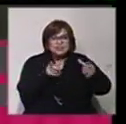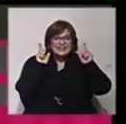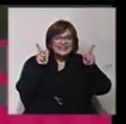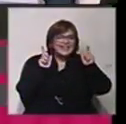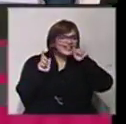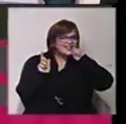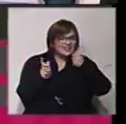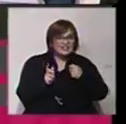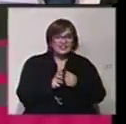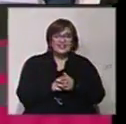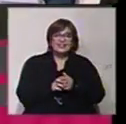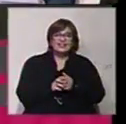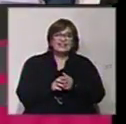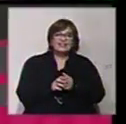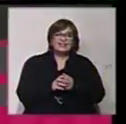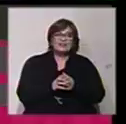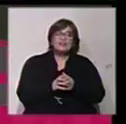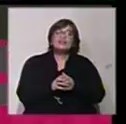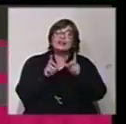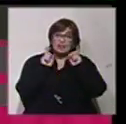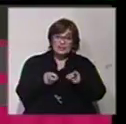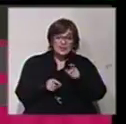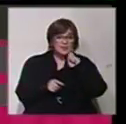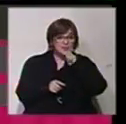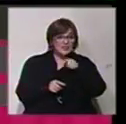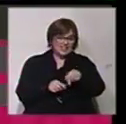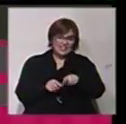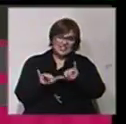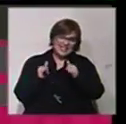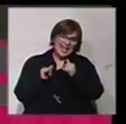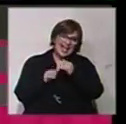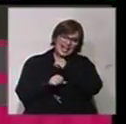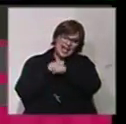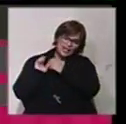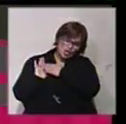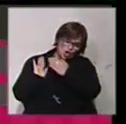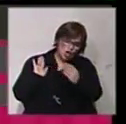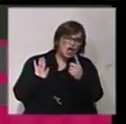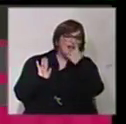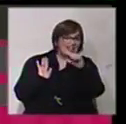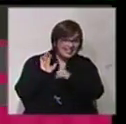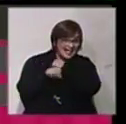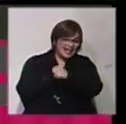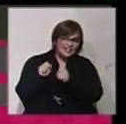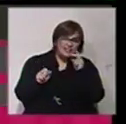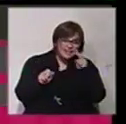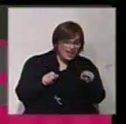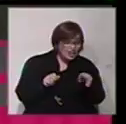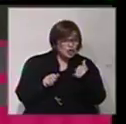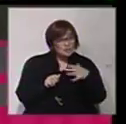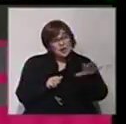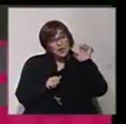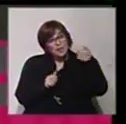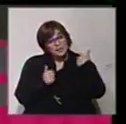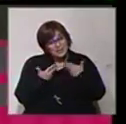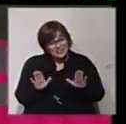bueno. Y también está bueno que esto ya tiene 16 años. Y muchos de los que van y te los cruzás te dicen, yo me acuerdo cuando arranqué a